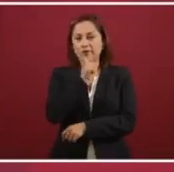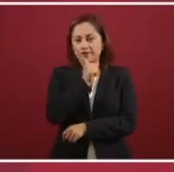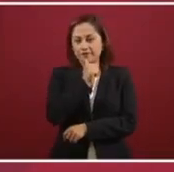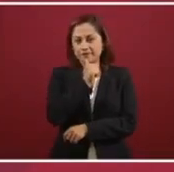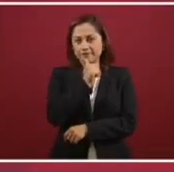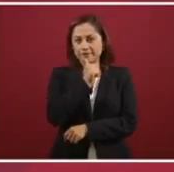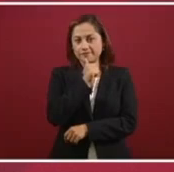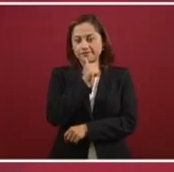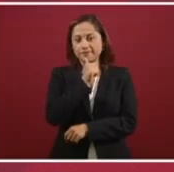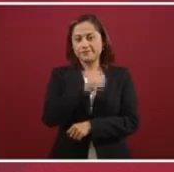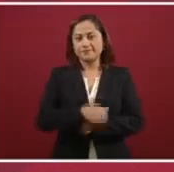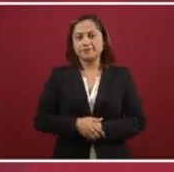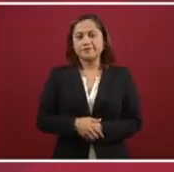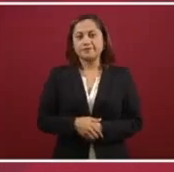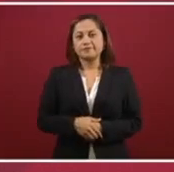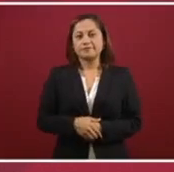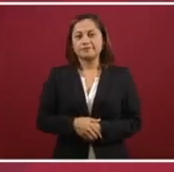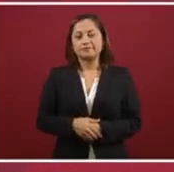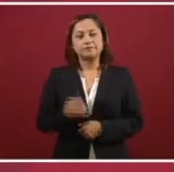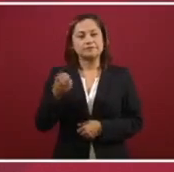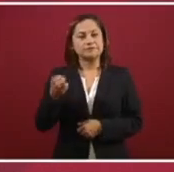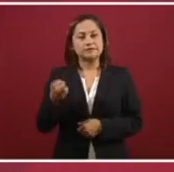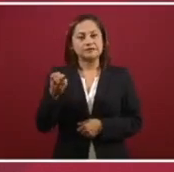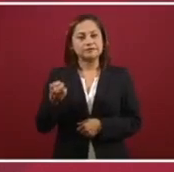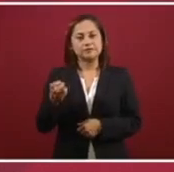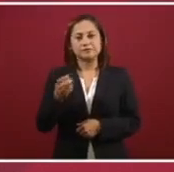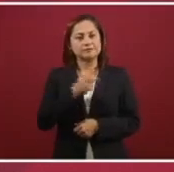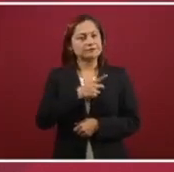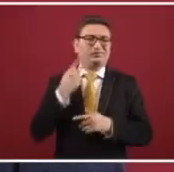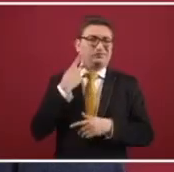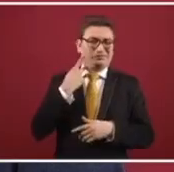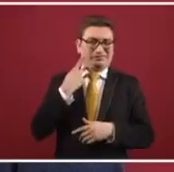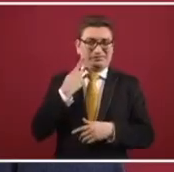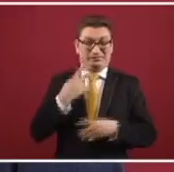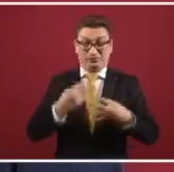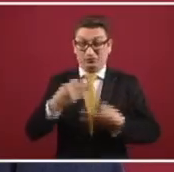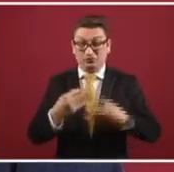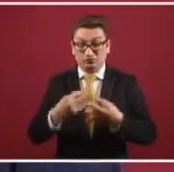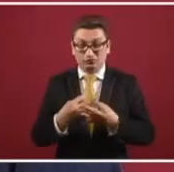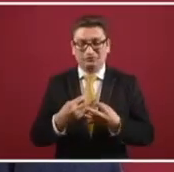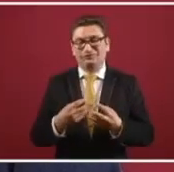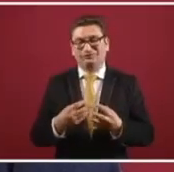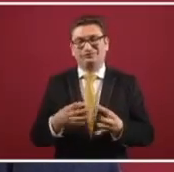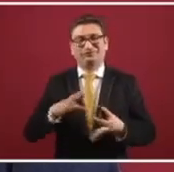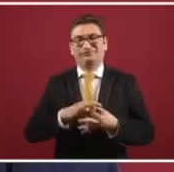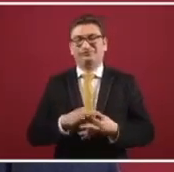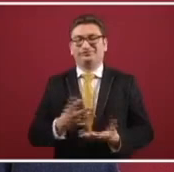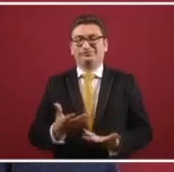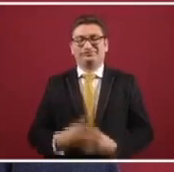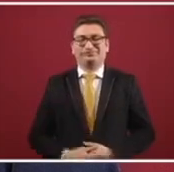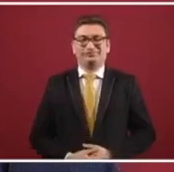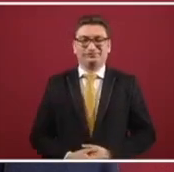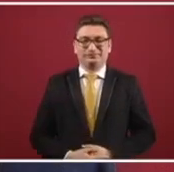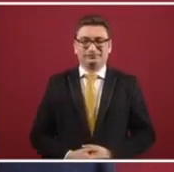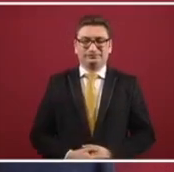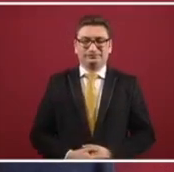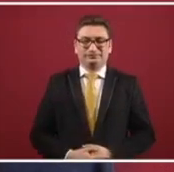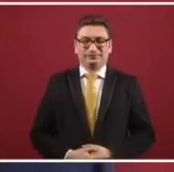del aeropuerto de Santa Lucía, afirmó que es un asunto meramente político, no jurídico.